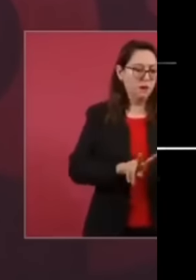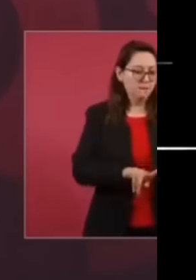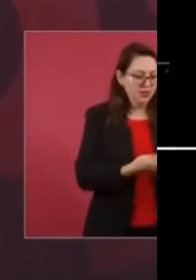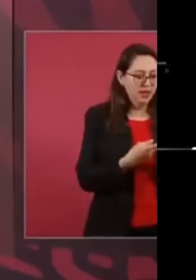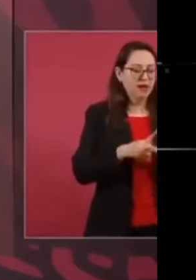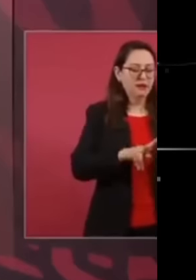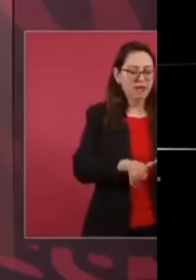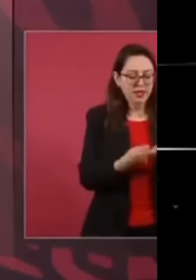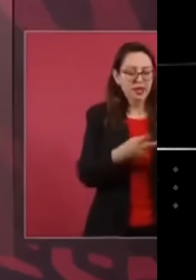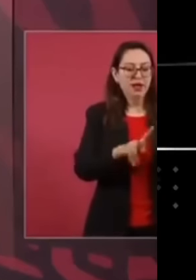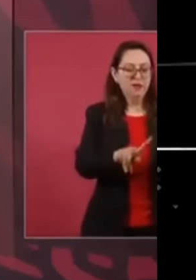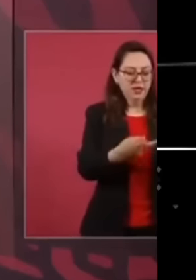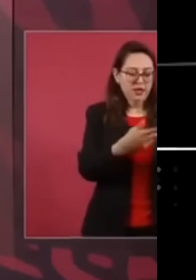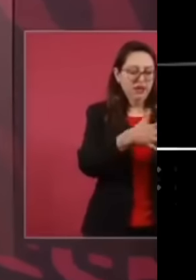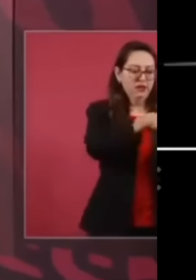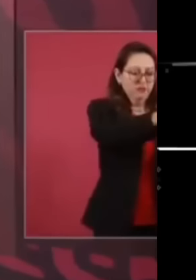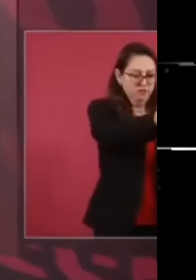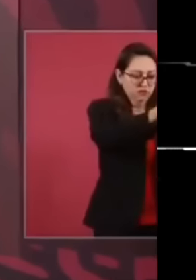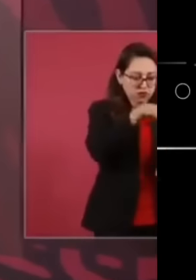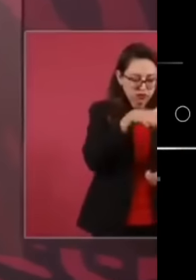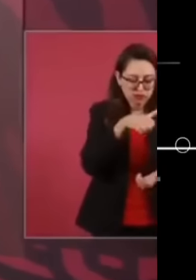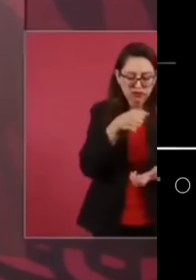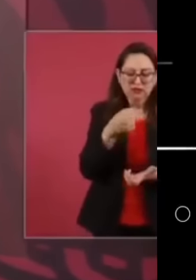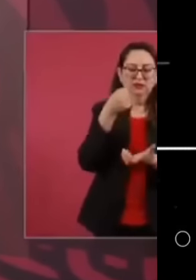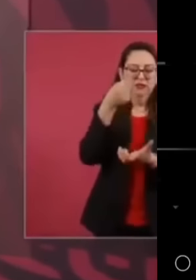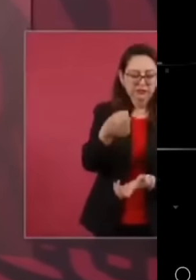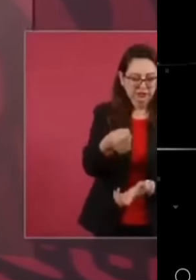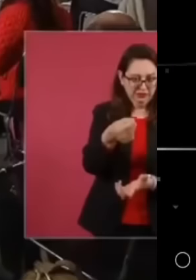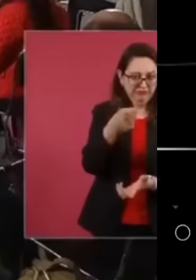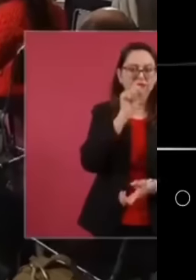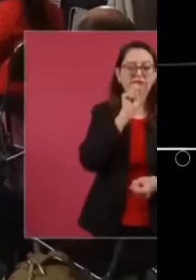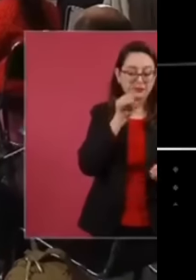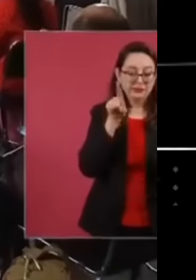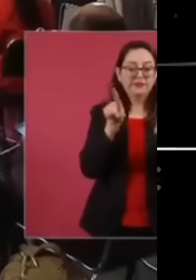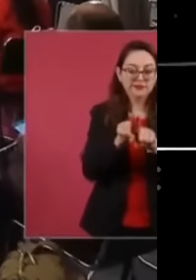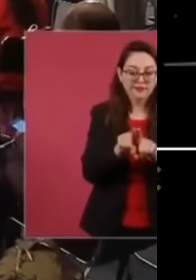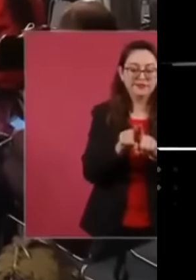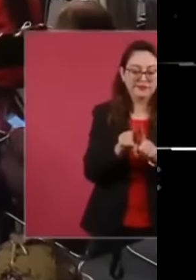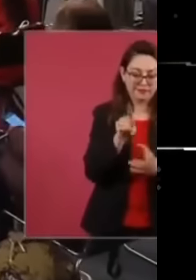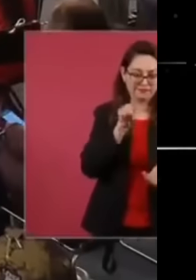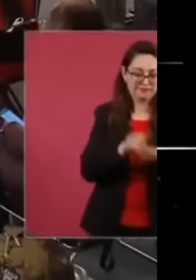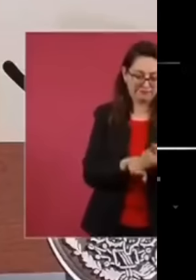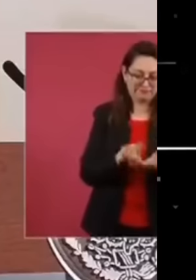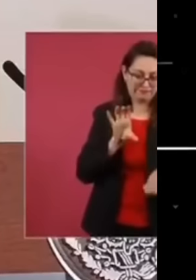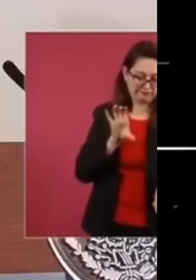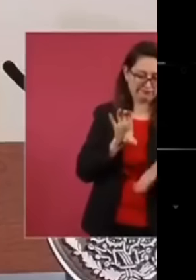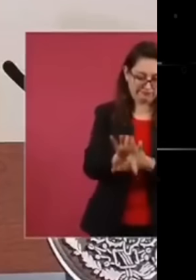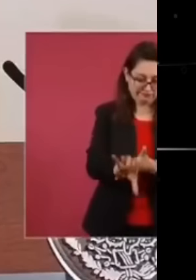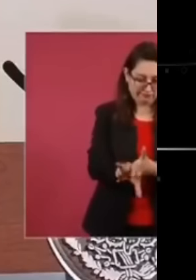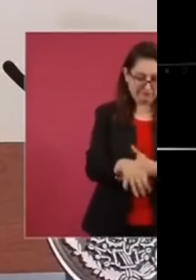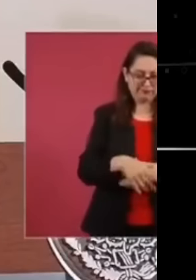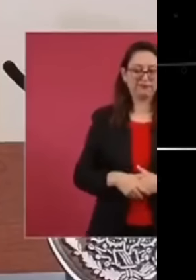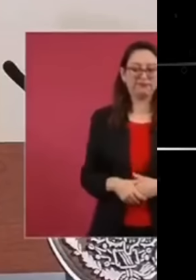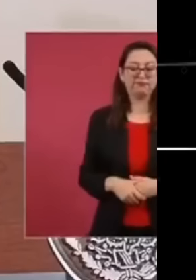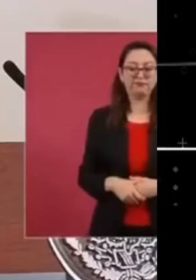limpiando se van a licitar y ese dinero va al